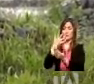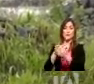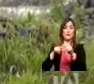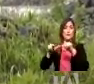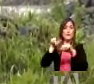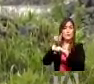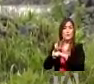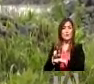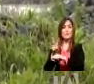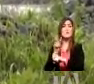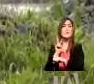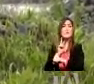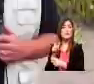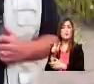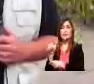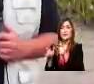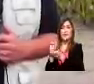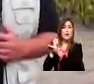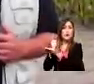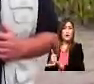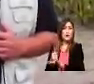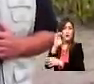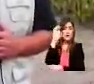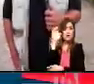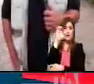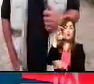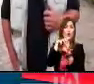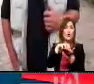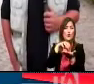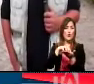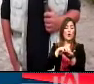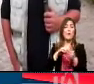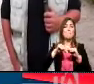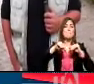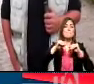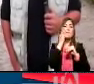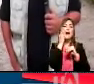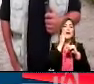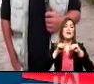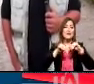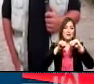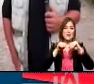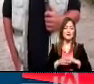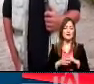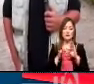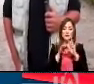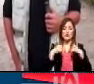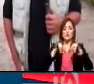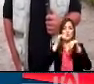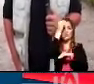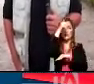para verificar de esta emergencia que se vive acá en la parroquia Madre Tierra. Compañeros, regresamos con estos estudios centrales. Buenas tardes.